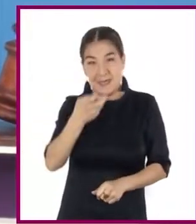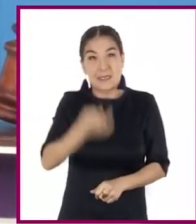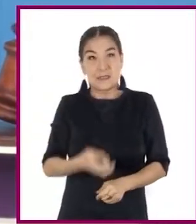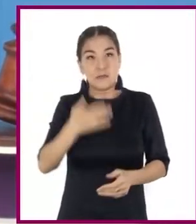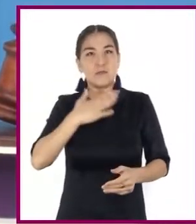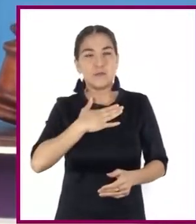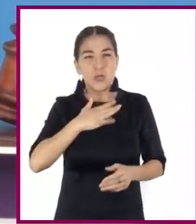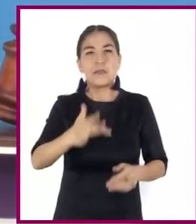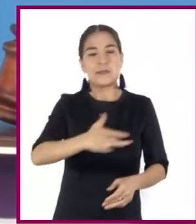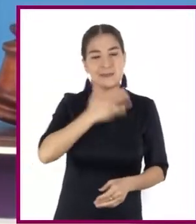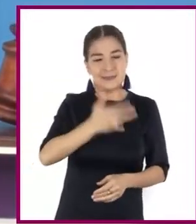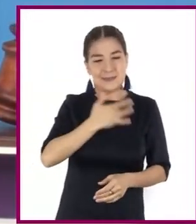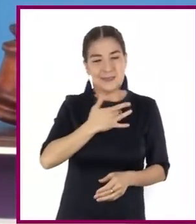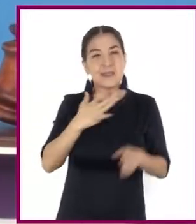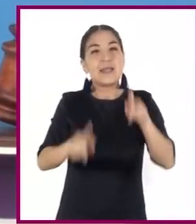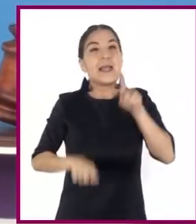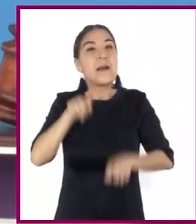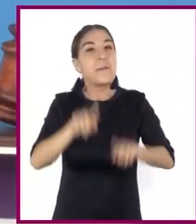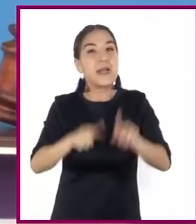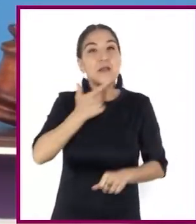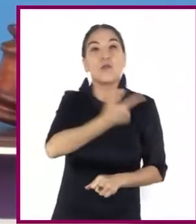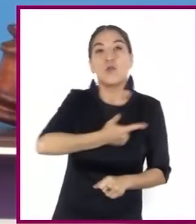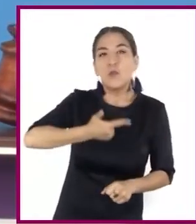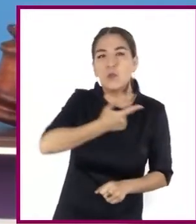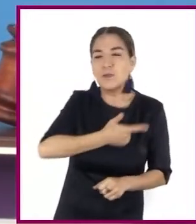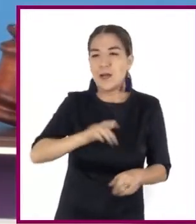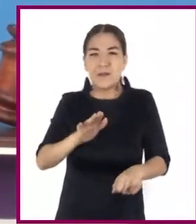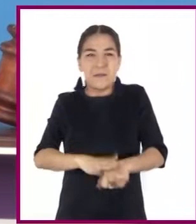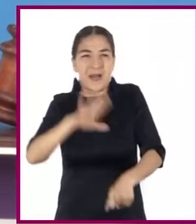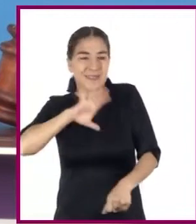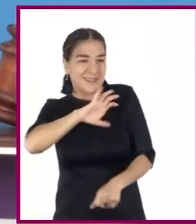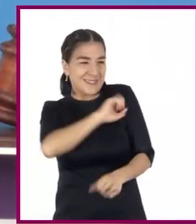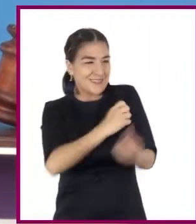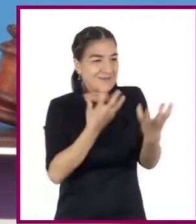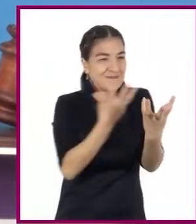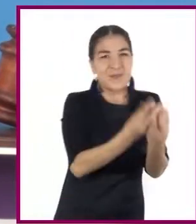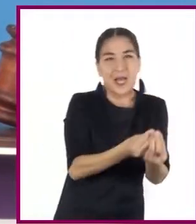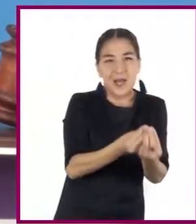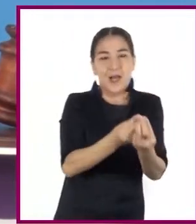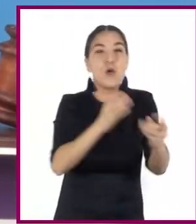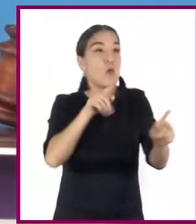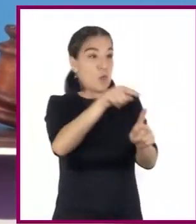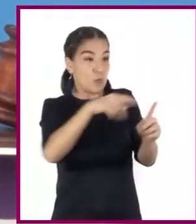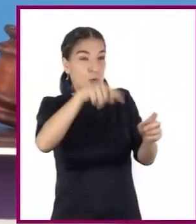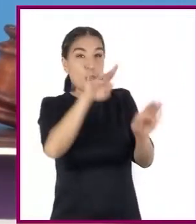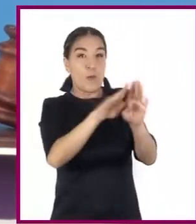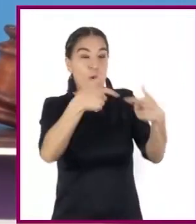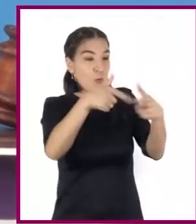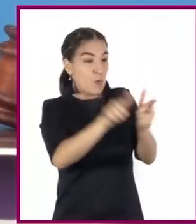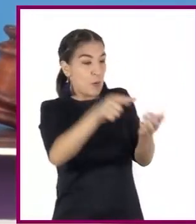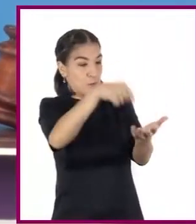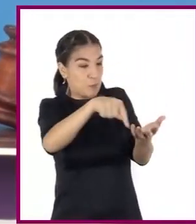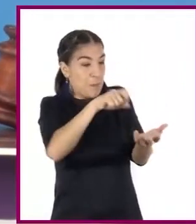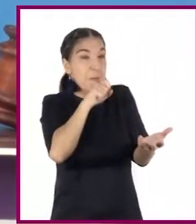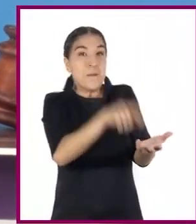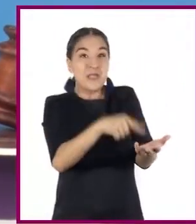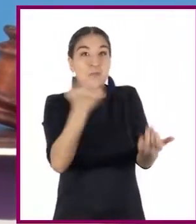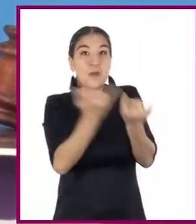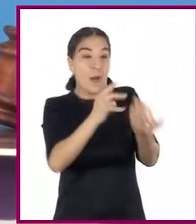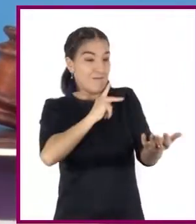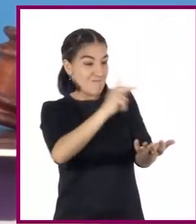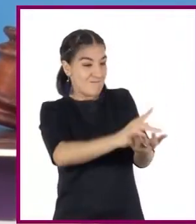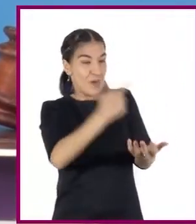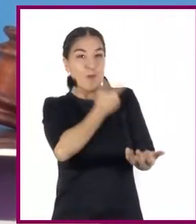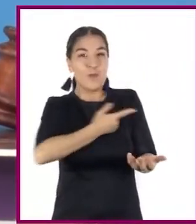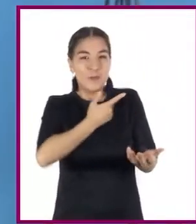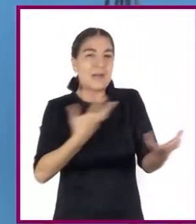grupos dependiendo sus gustos, afinidades, objetivos en común o simplemente por tener el mismo